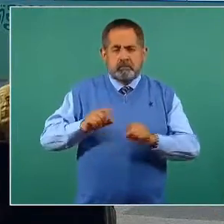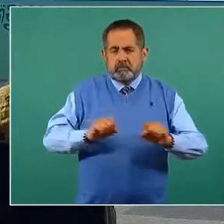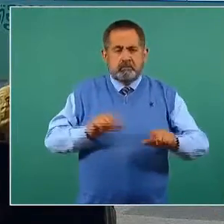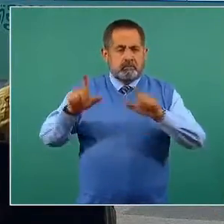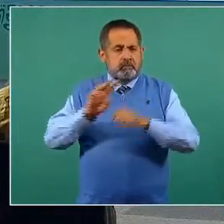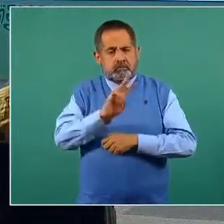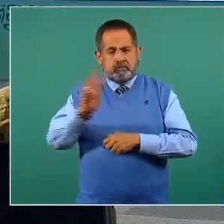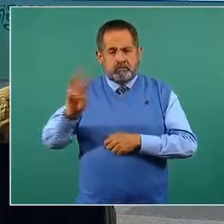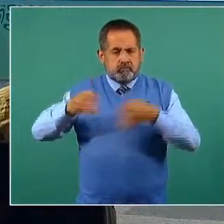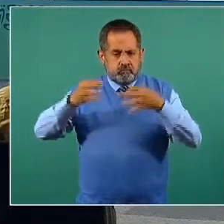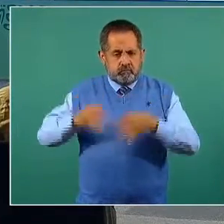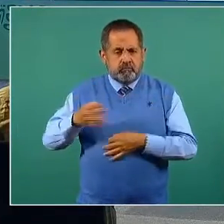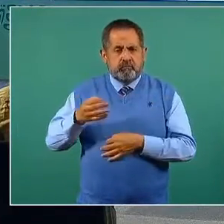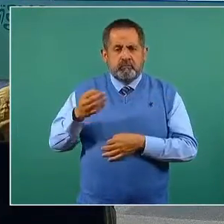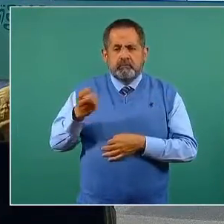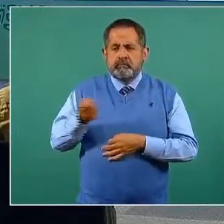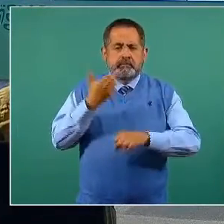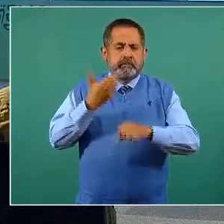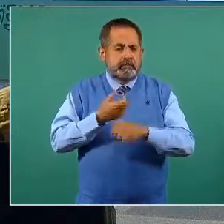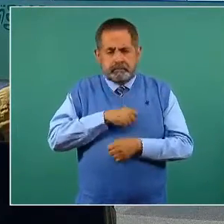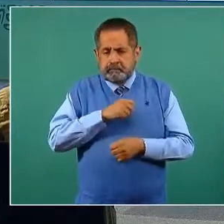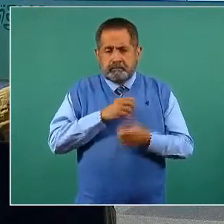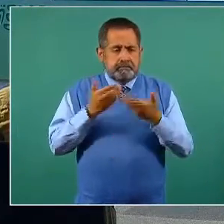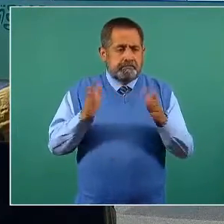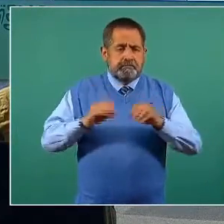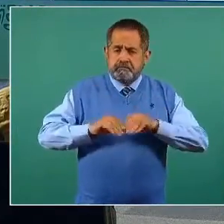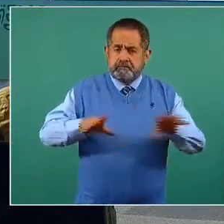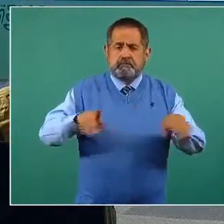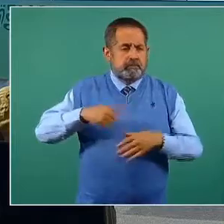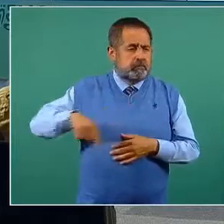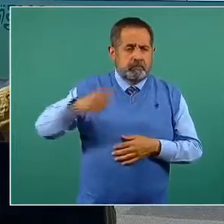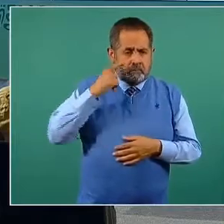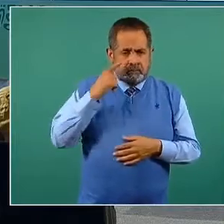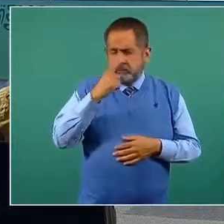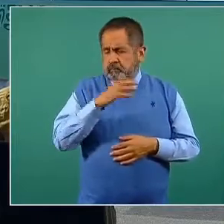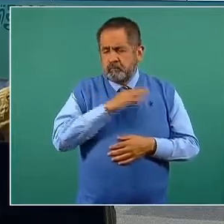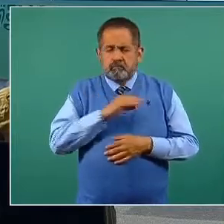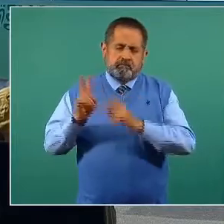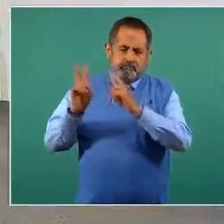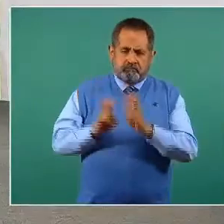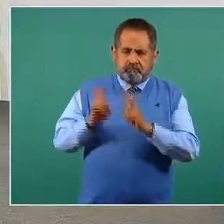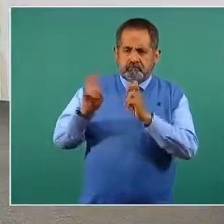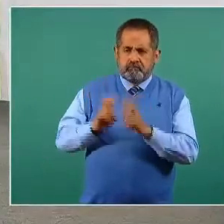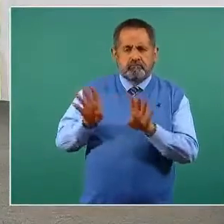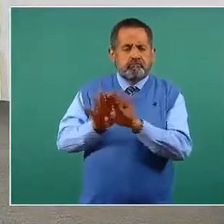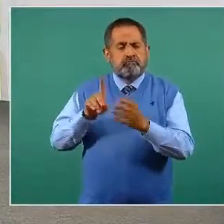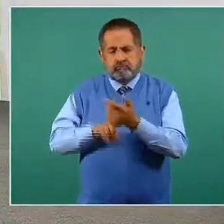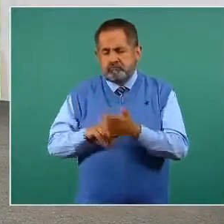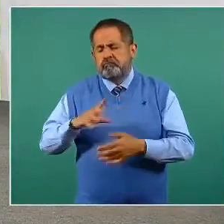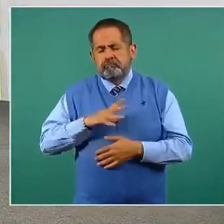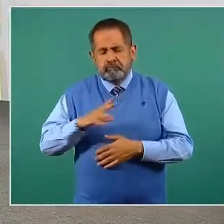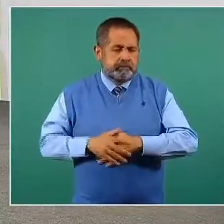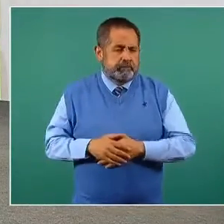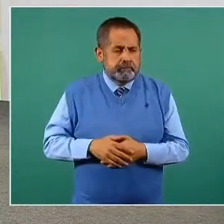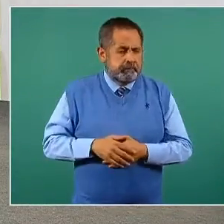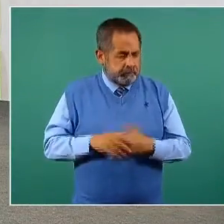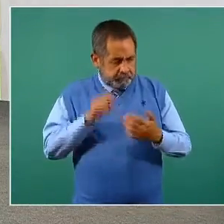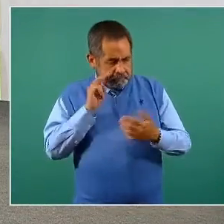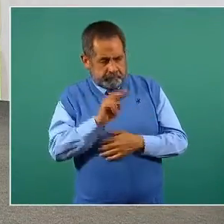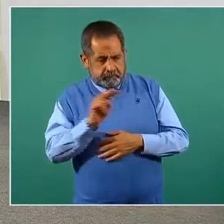página también oficial de la Secretaría de Salud, está abierto, cualquiera lo puede consultar y los principales elementos los identifican